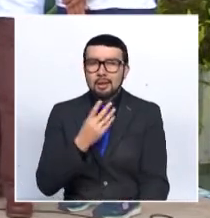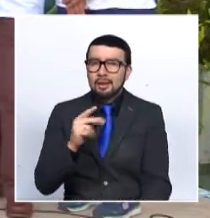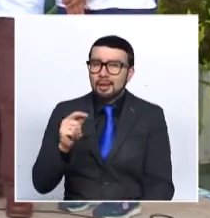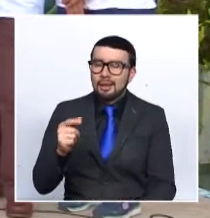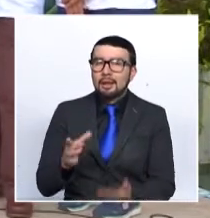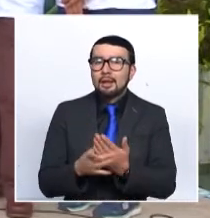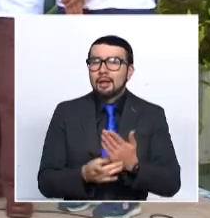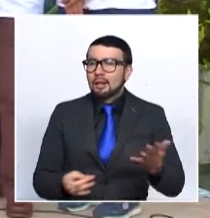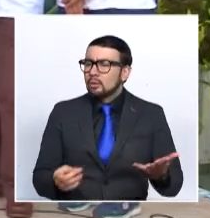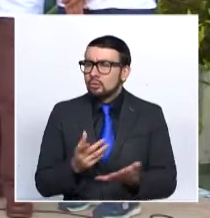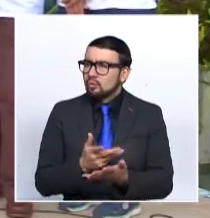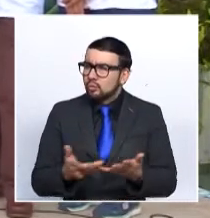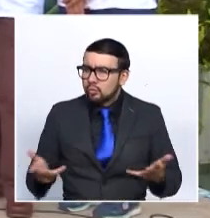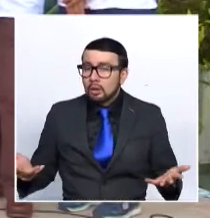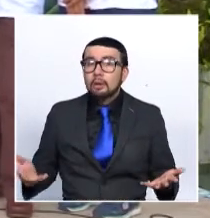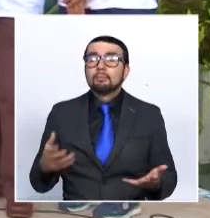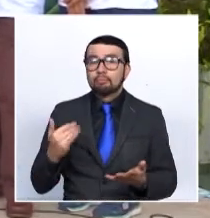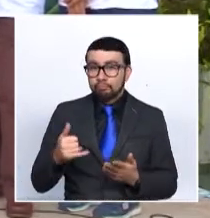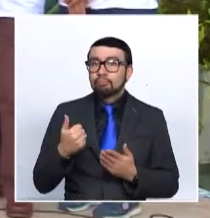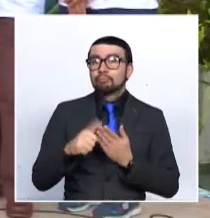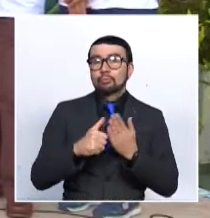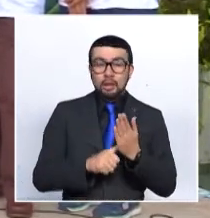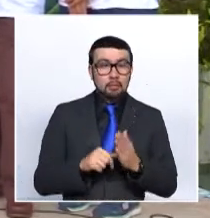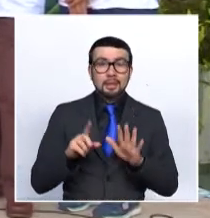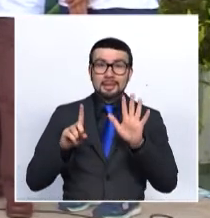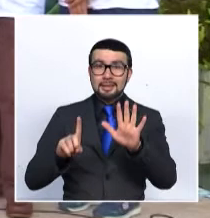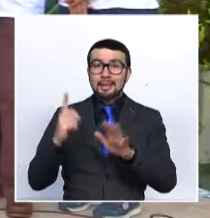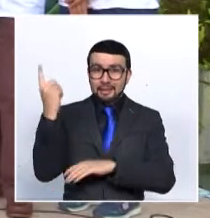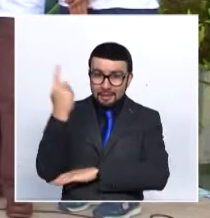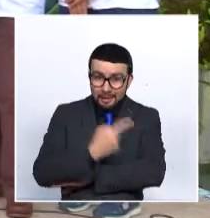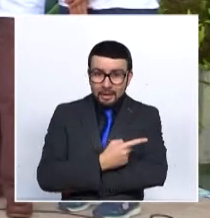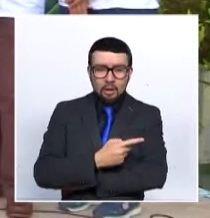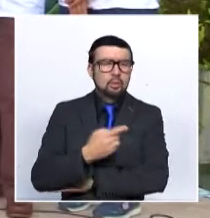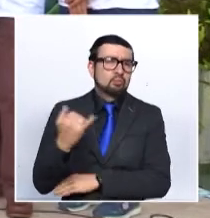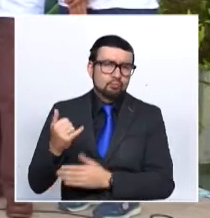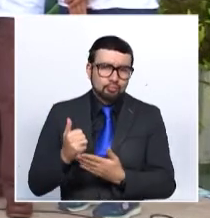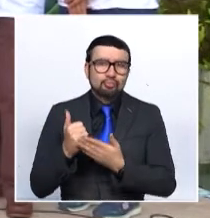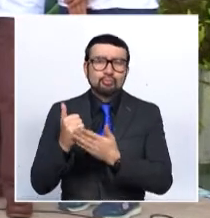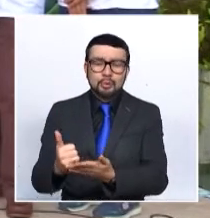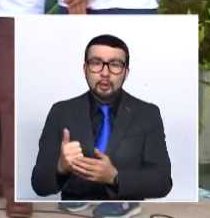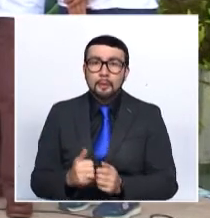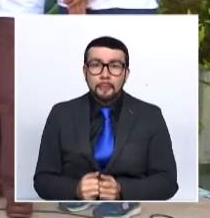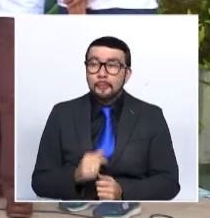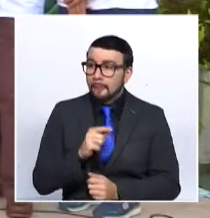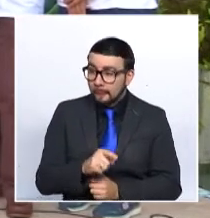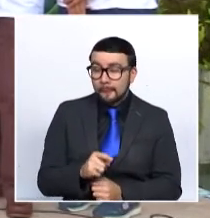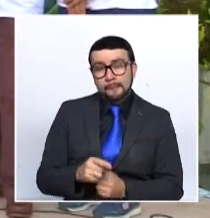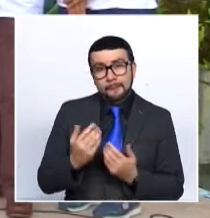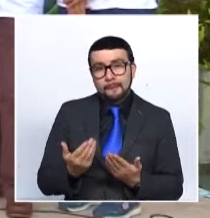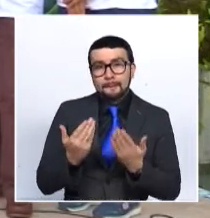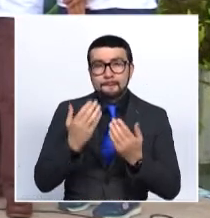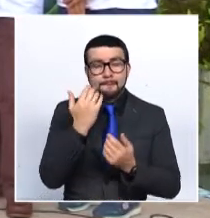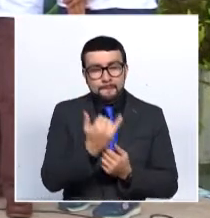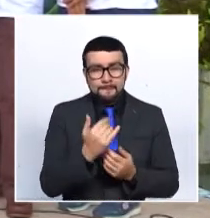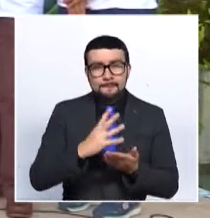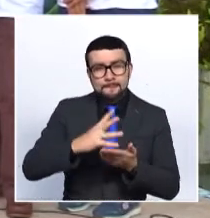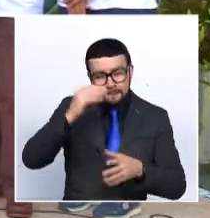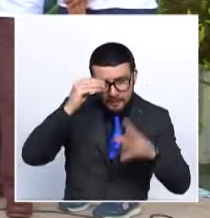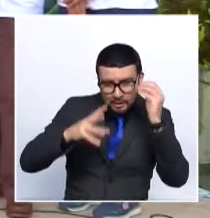patologías que a través de este programa de 6 días también durante este tiempo nos ha dejado una gran